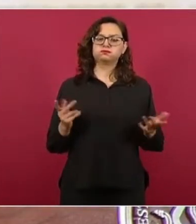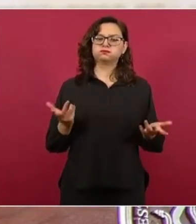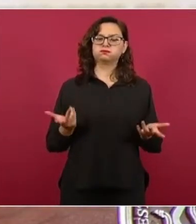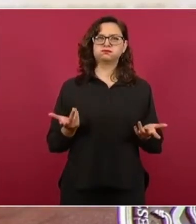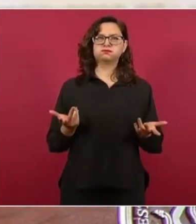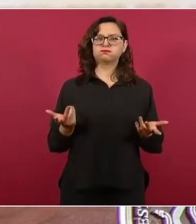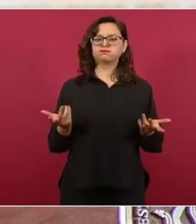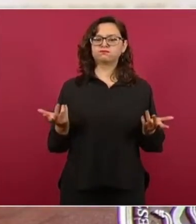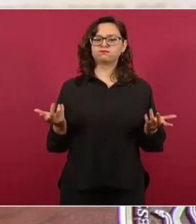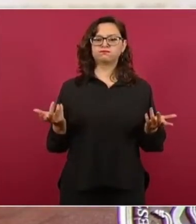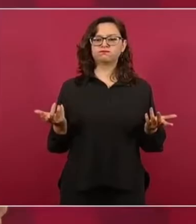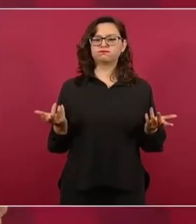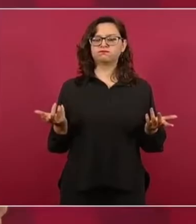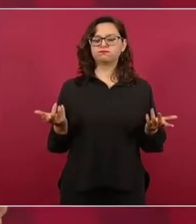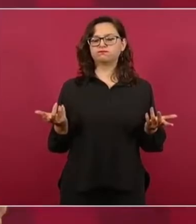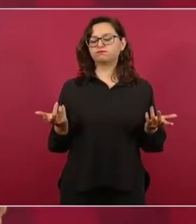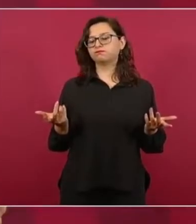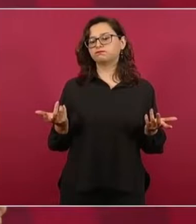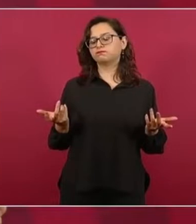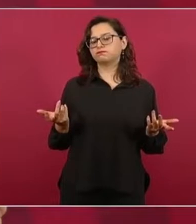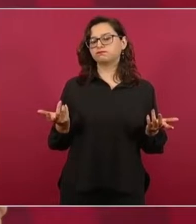No es